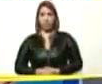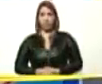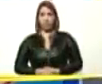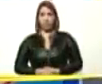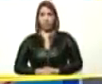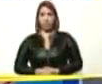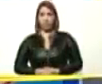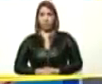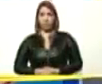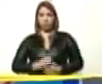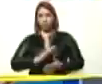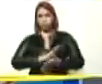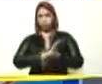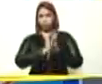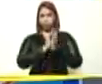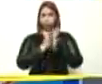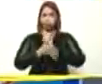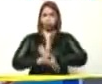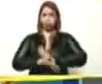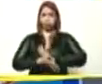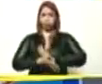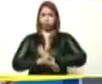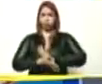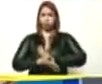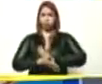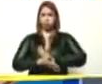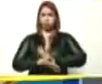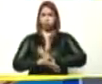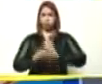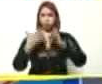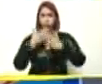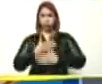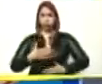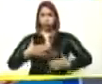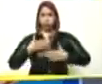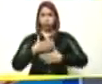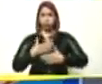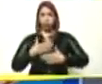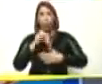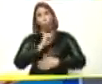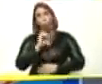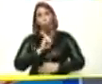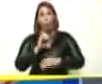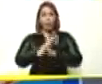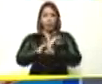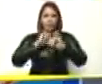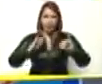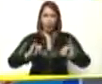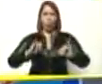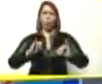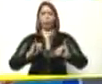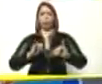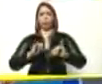acabó, por su calidad, por su brillo,